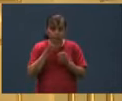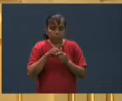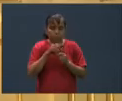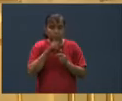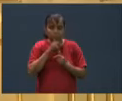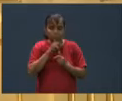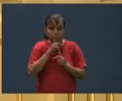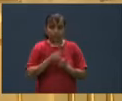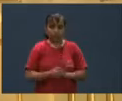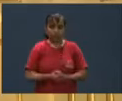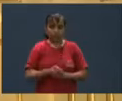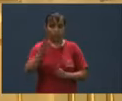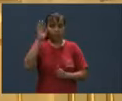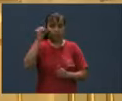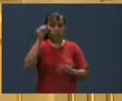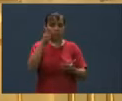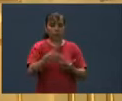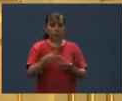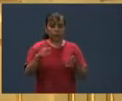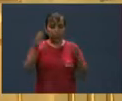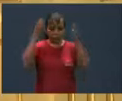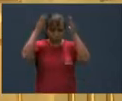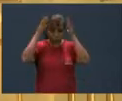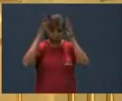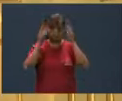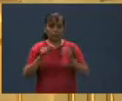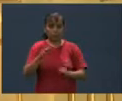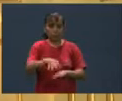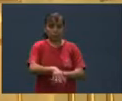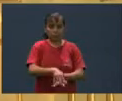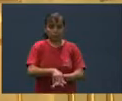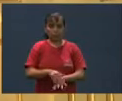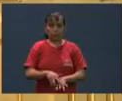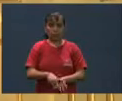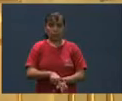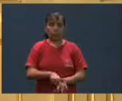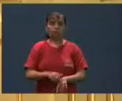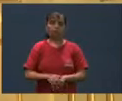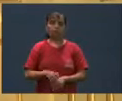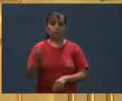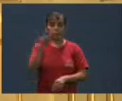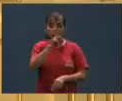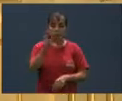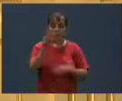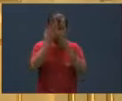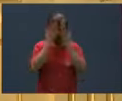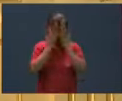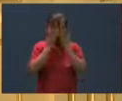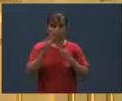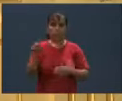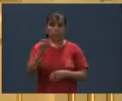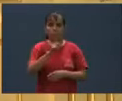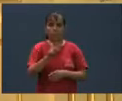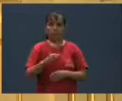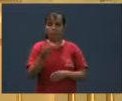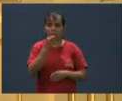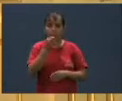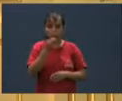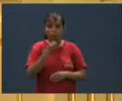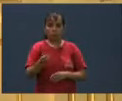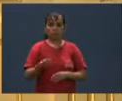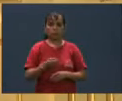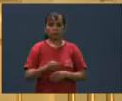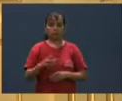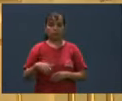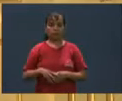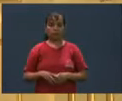duelo. Ponte el turbante y las sandalias. No te cubras la cara, ni comas comida de